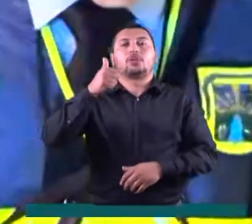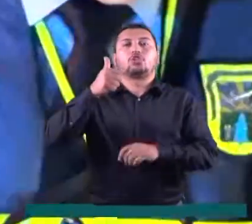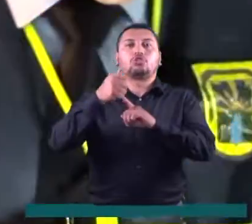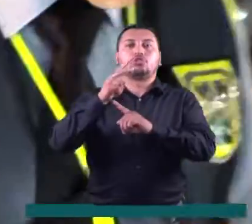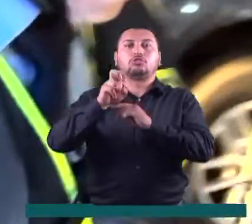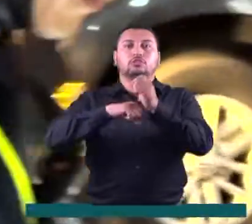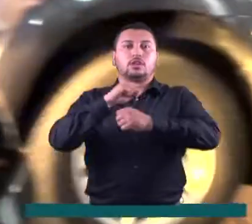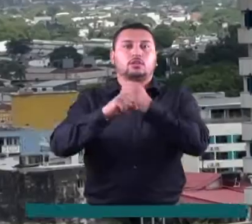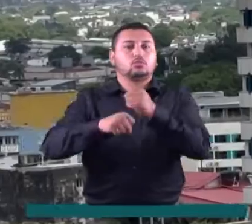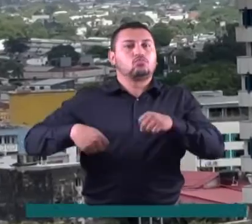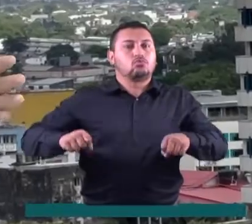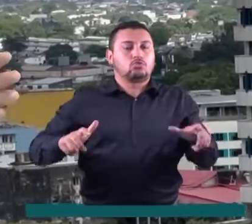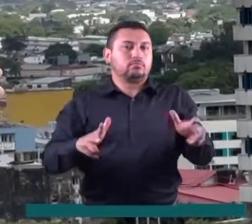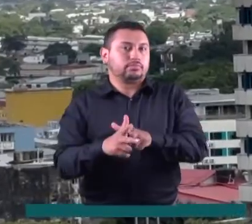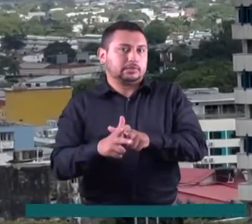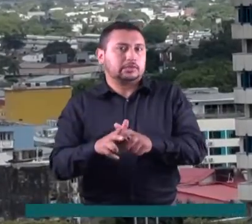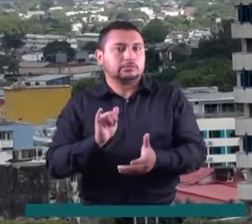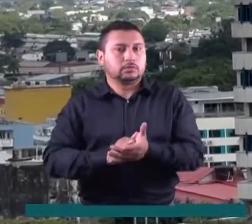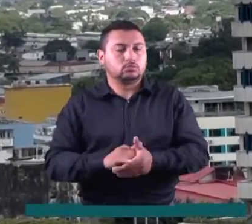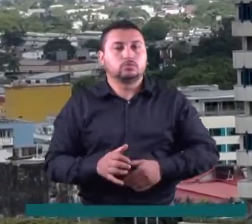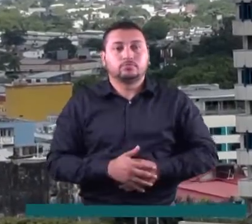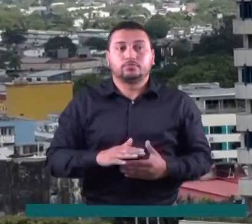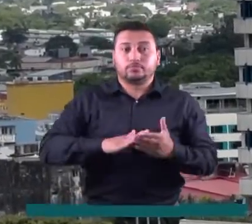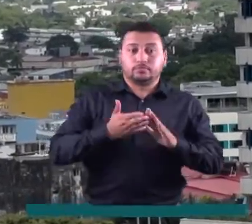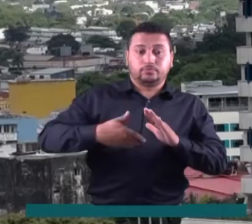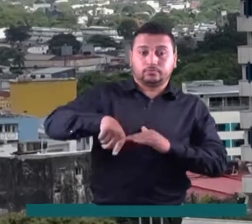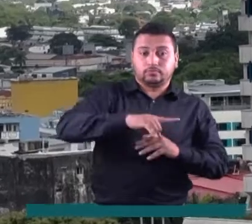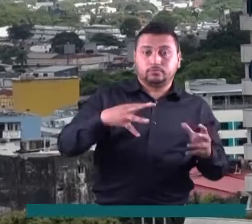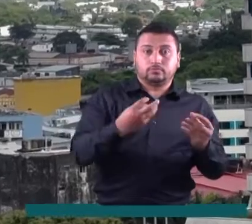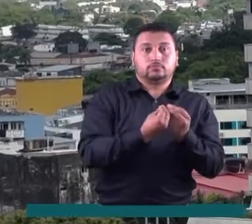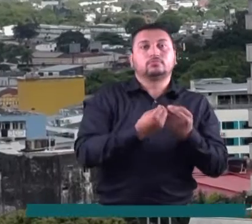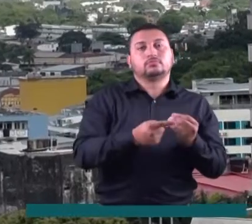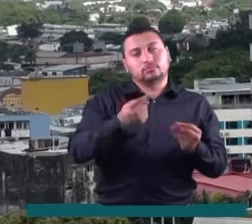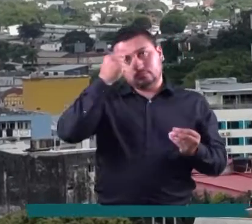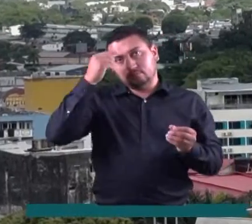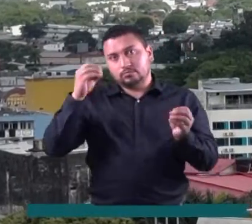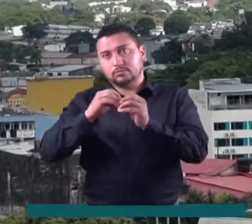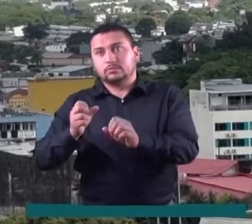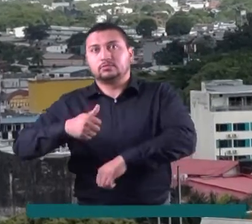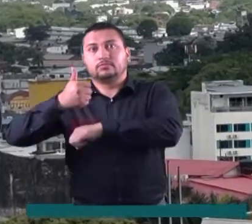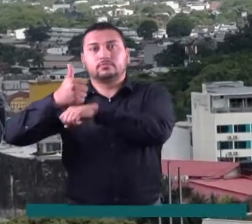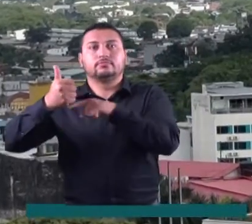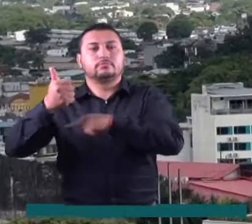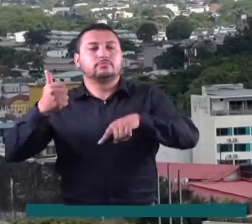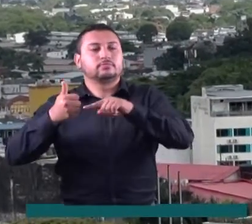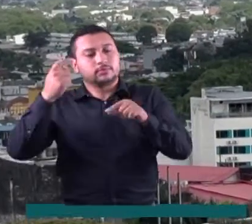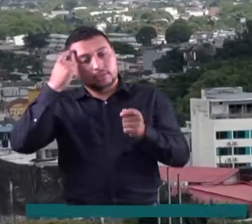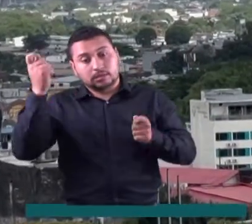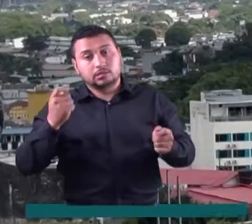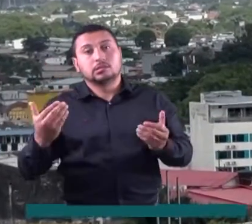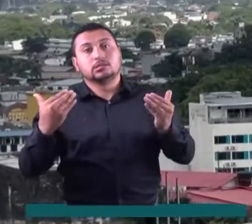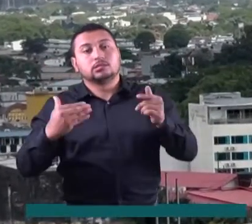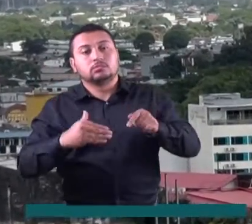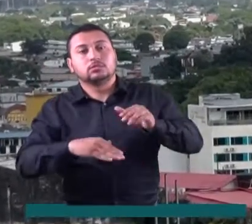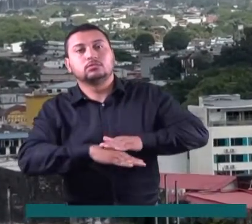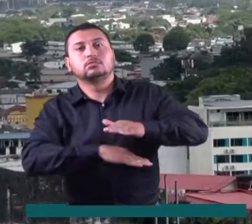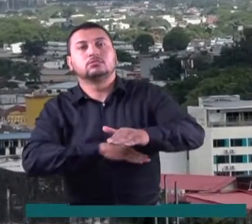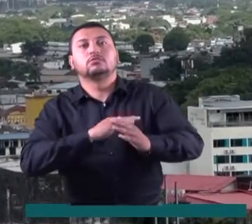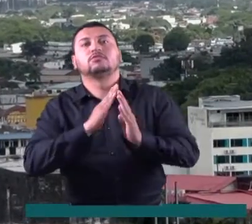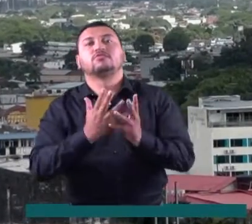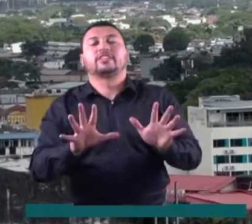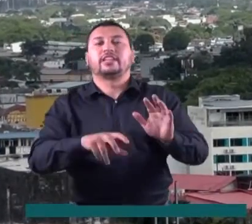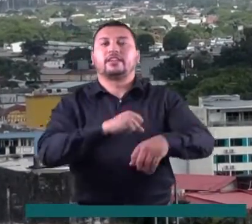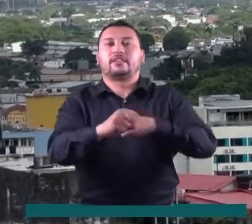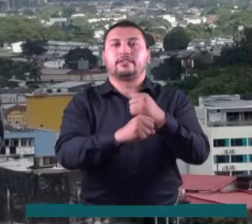años en una motocicleta. Las comunidades en Villavicencio solo esperan que estas estrategias en materia de seguridad para fin de año sean real y